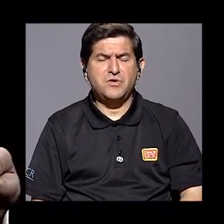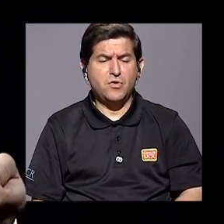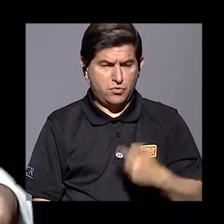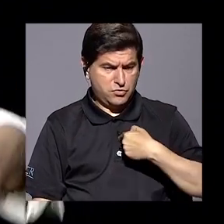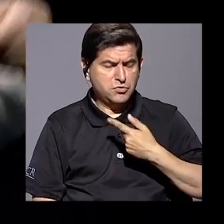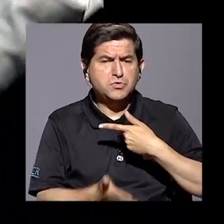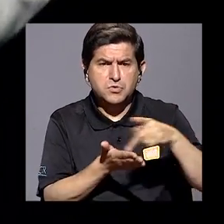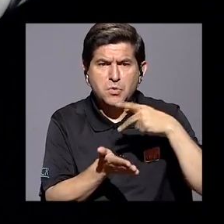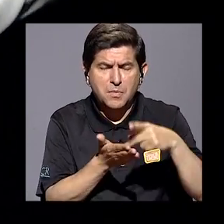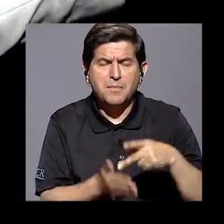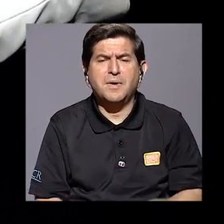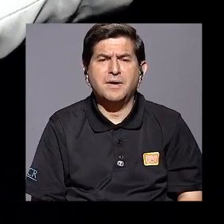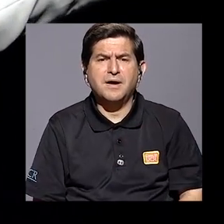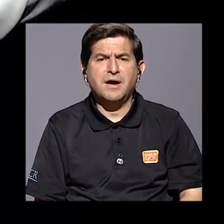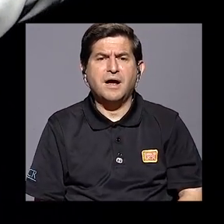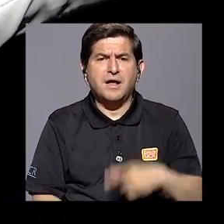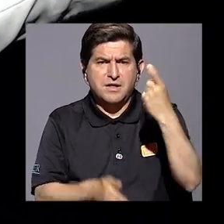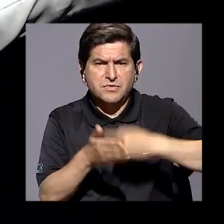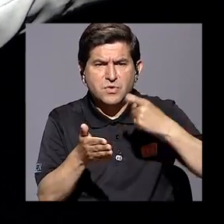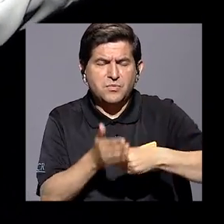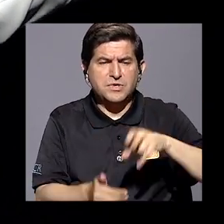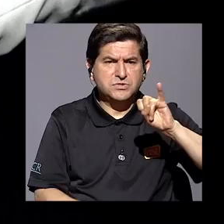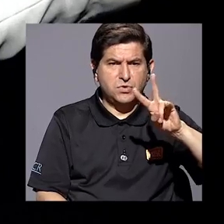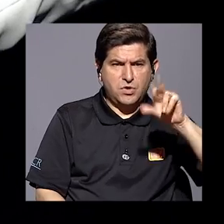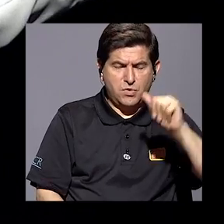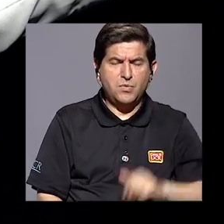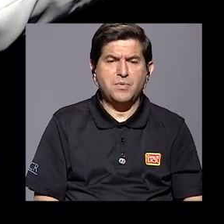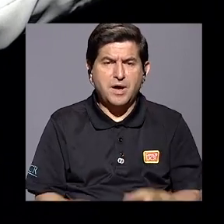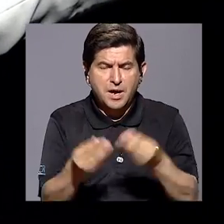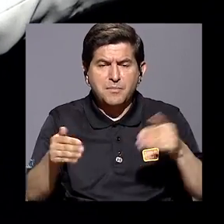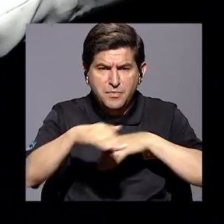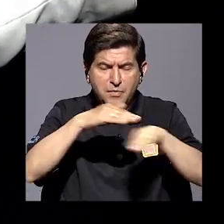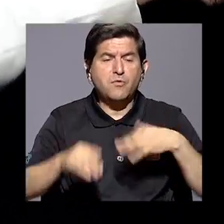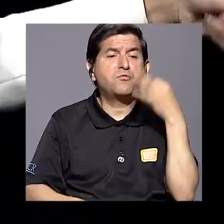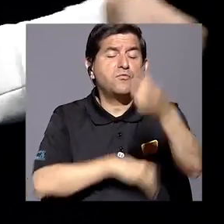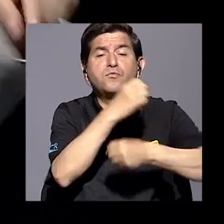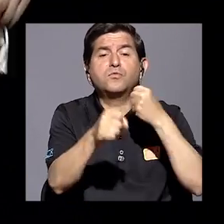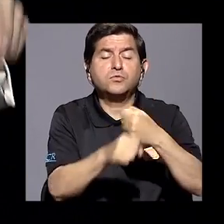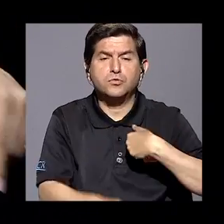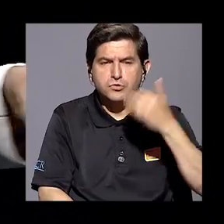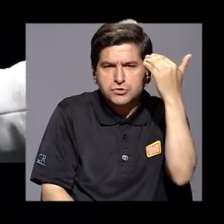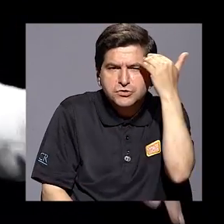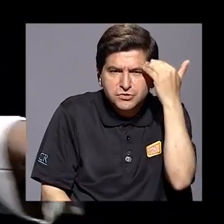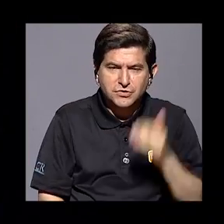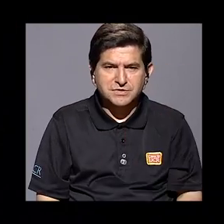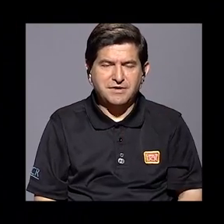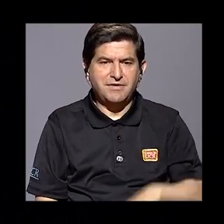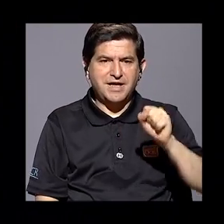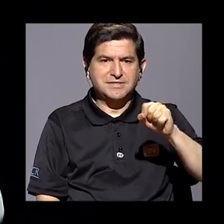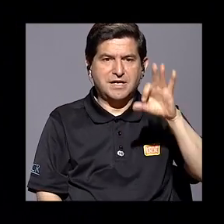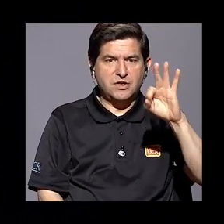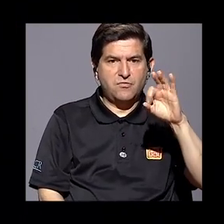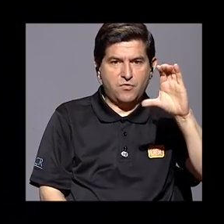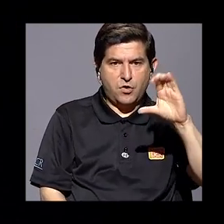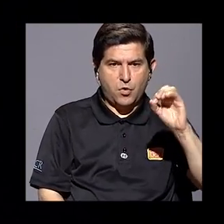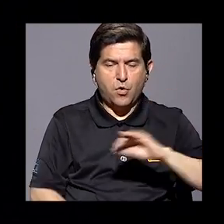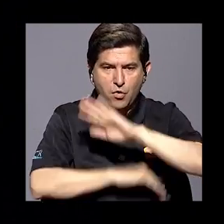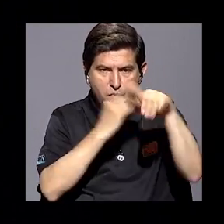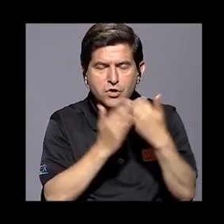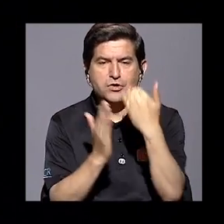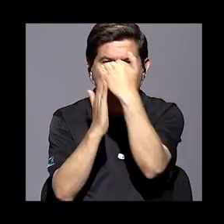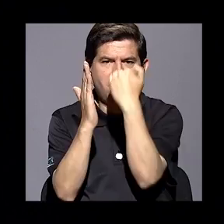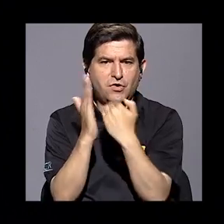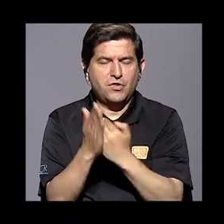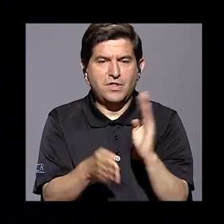bolsillo pagando el impuesto del valor agregado en la canasta básica el otro año si yo supiera que el standard fruit company y toda la lista